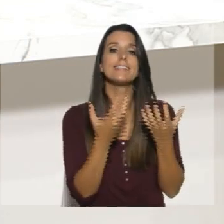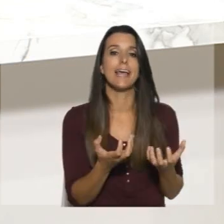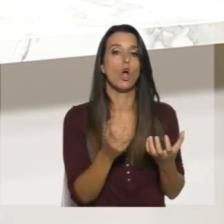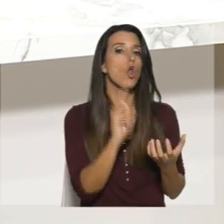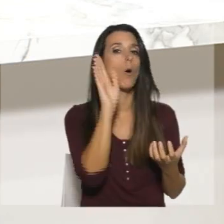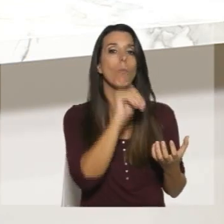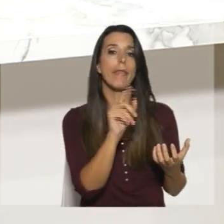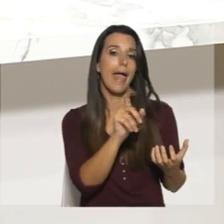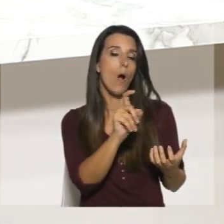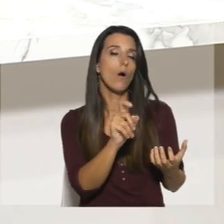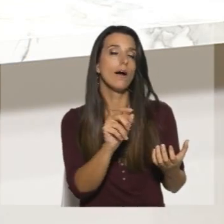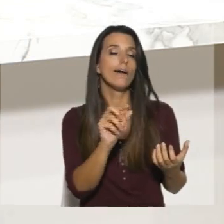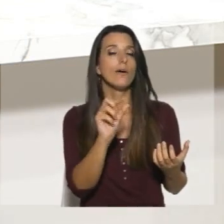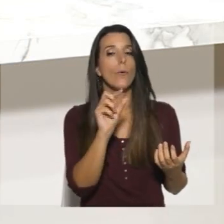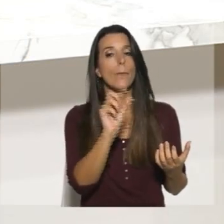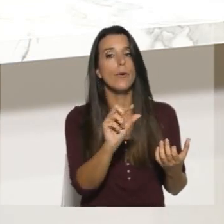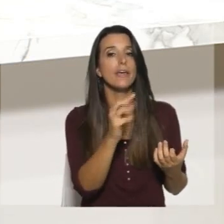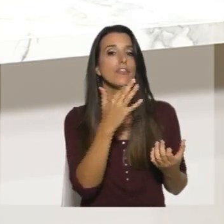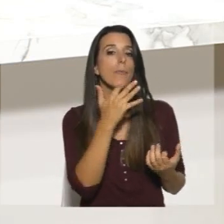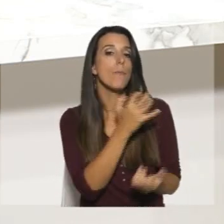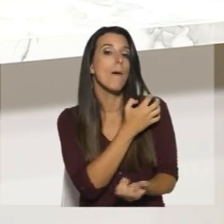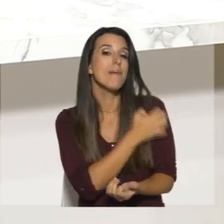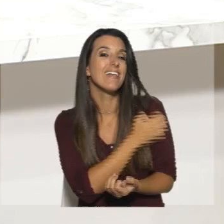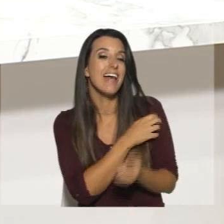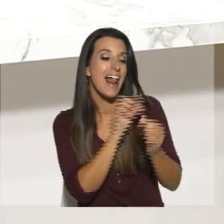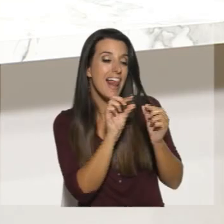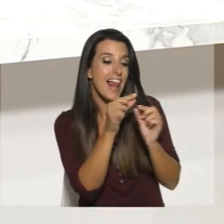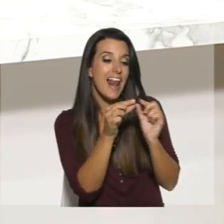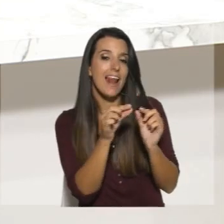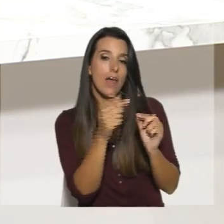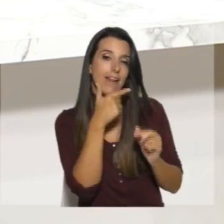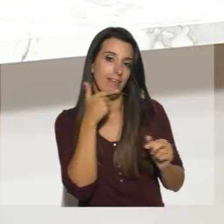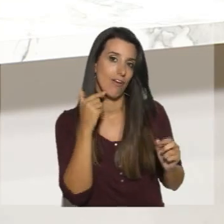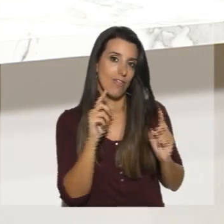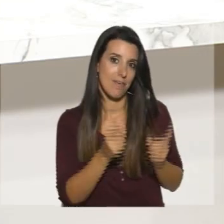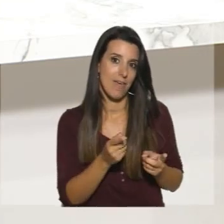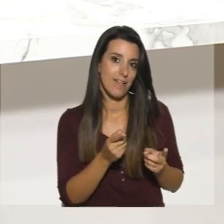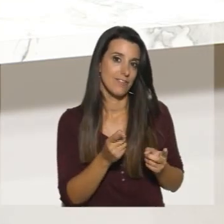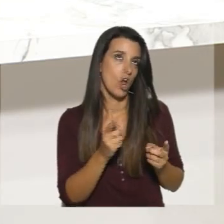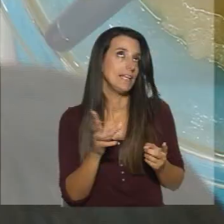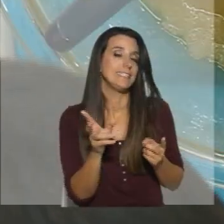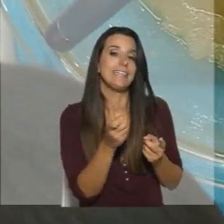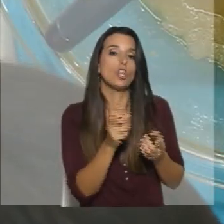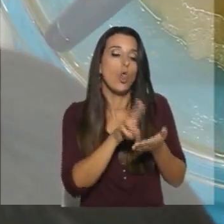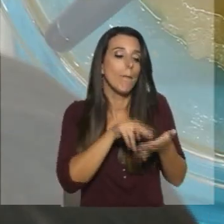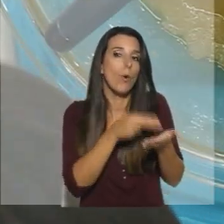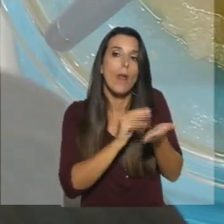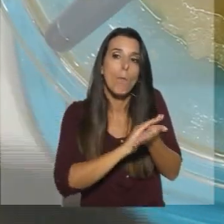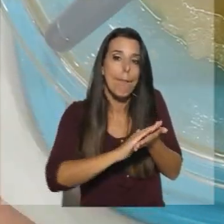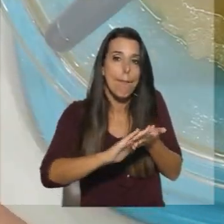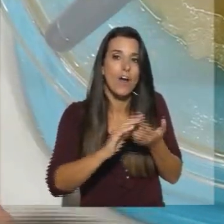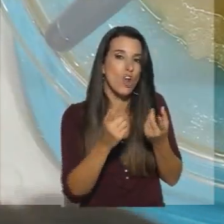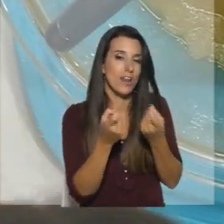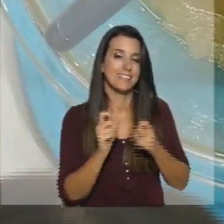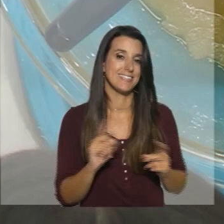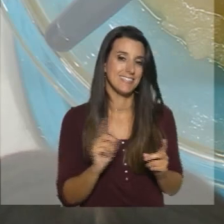Igual si te queda unos trocitos de manzana, no pasa nada. No. Está rico también. Lo que pasa que esto lo que te va a ayudar es a que te dé